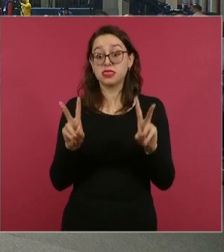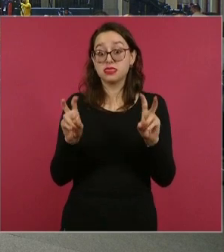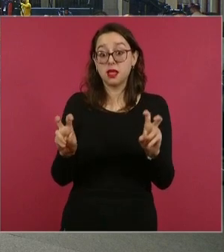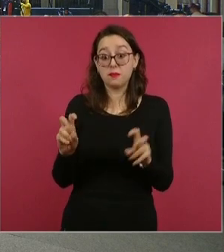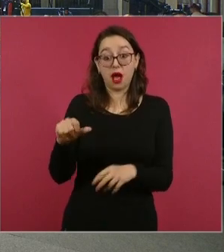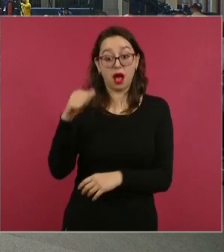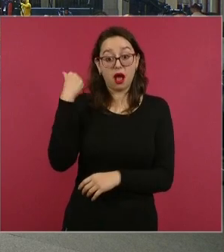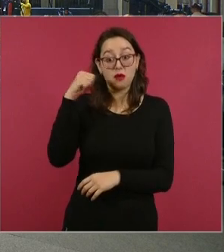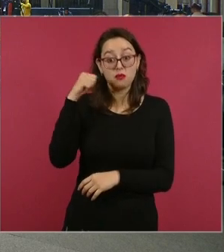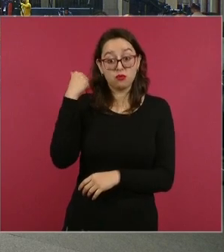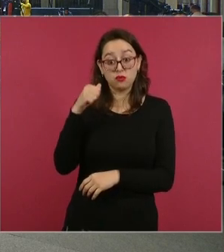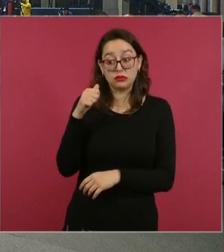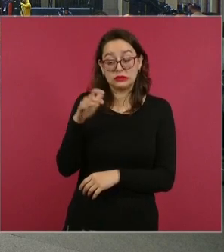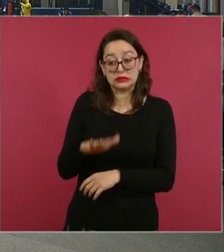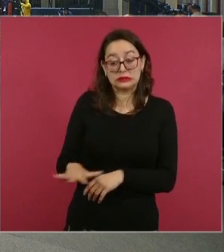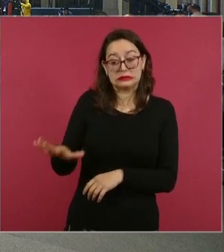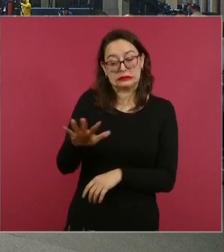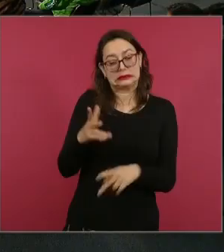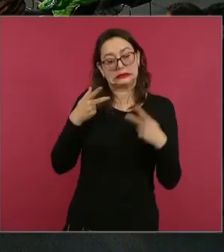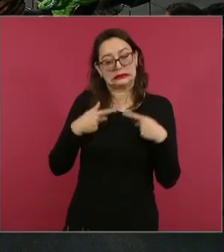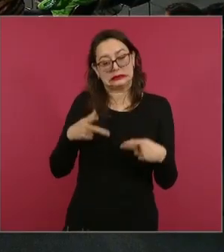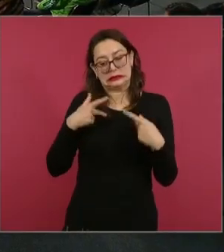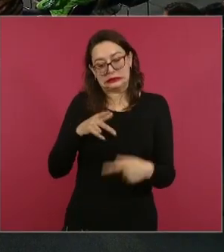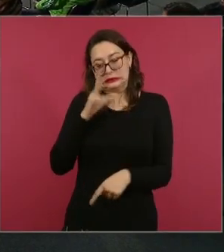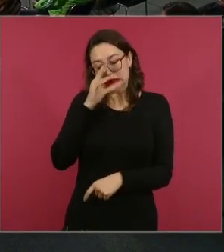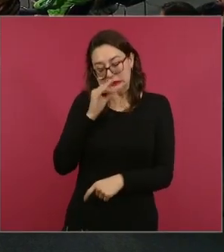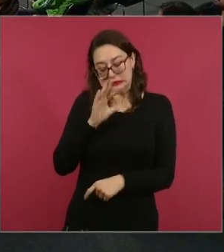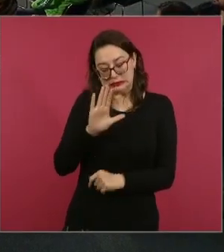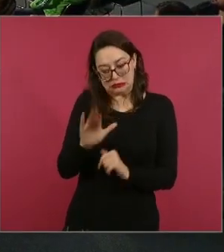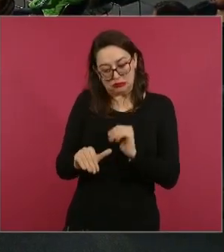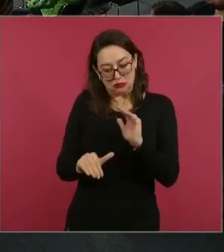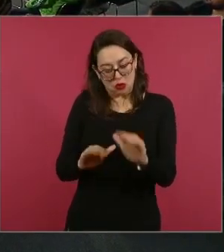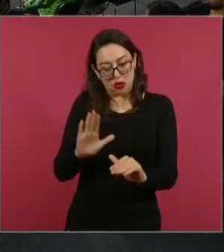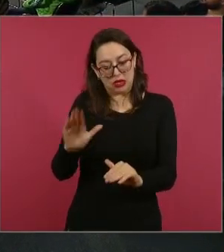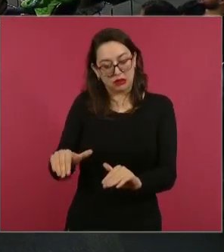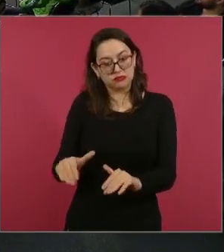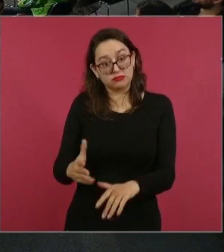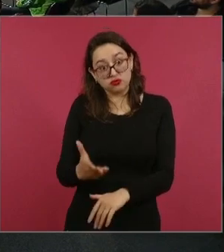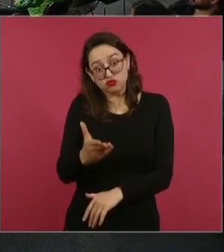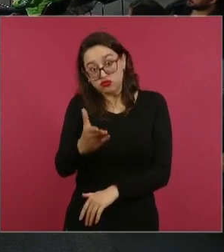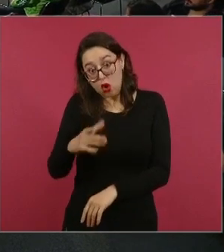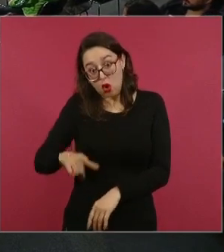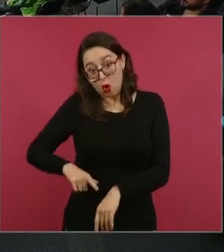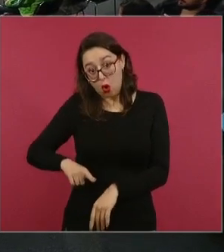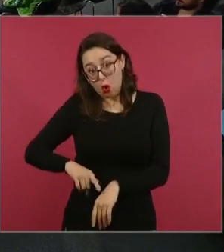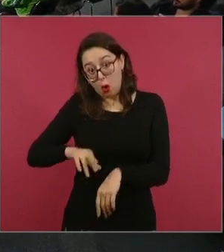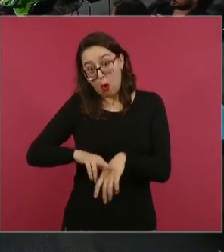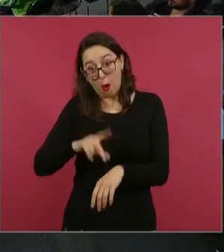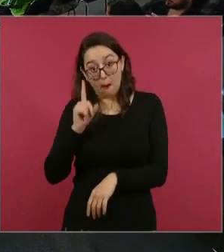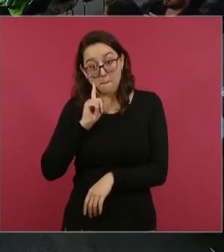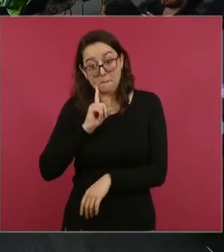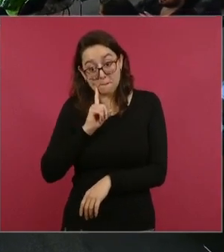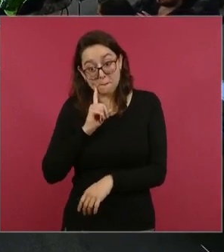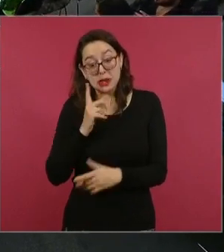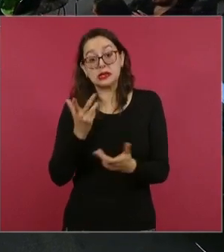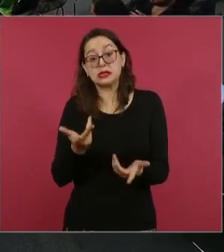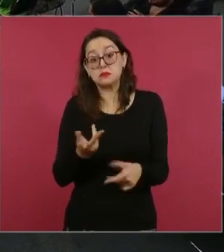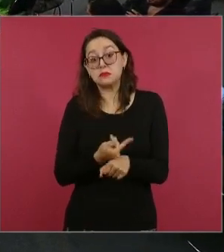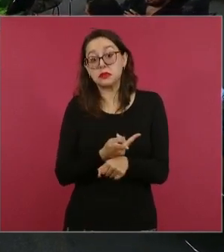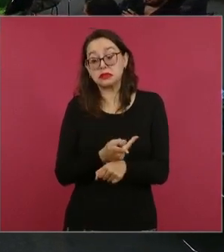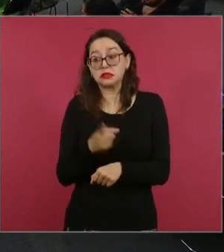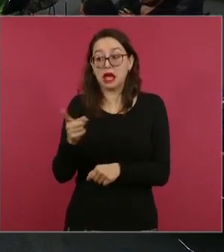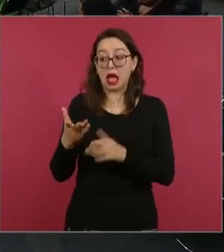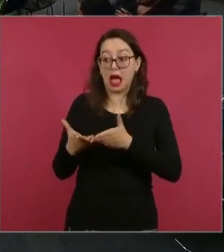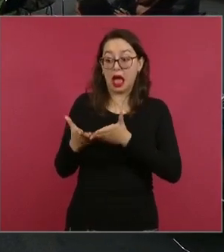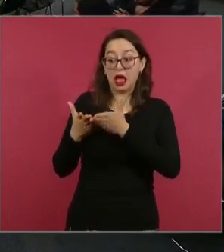tan difícil de la pérdida de Vidas humanas para cuándo estima la gobernadora y las autoridades sobre todo en rescate de de